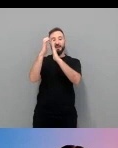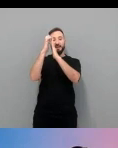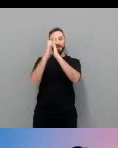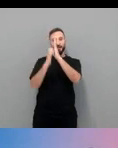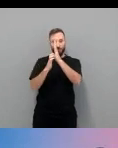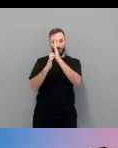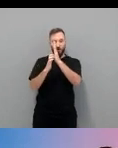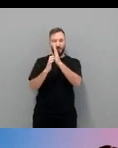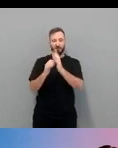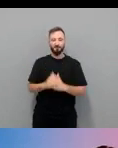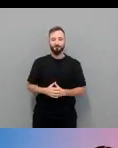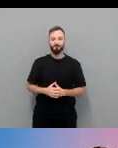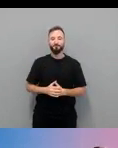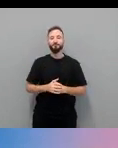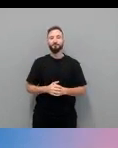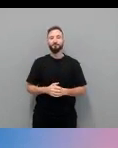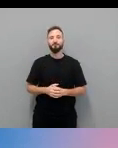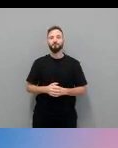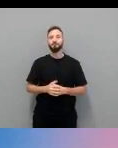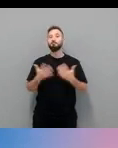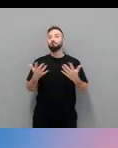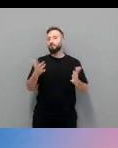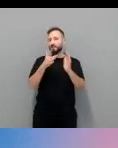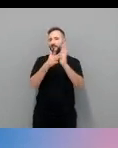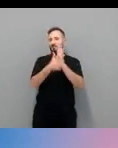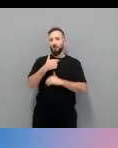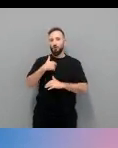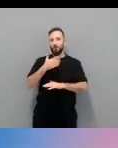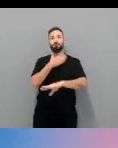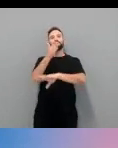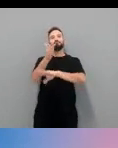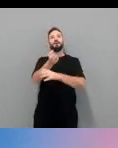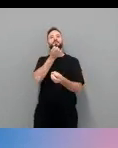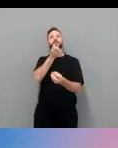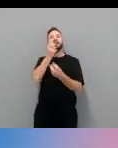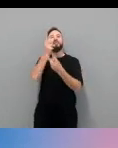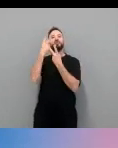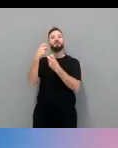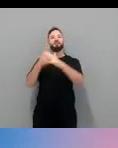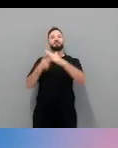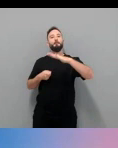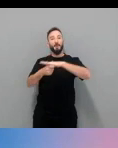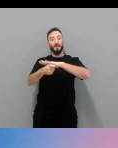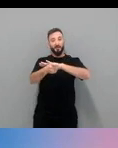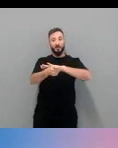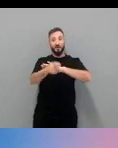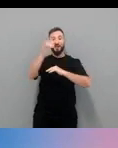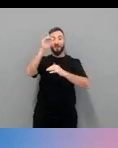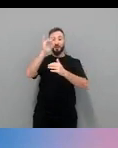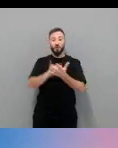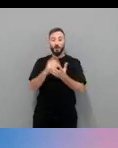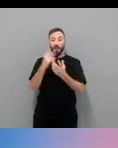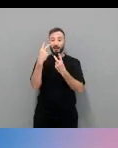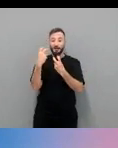declaración de la renta. Es decir, cuando nosotros vamos a presentar nuestra declaración de la renta, hay unas deducciones